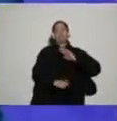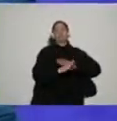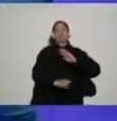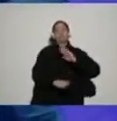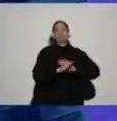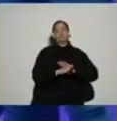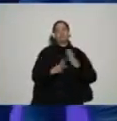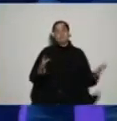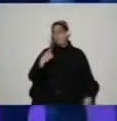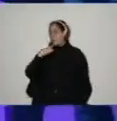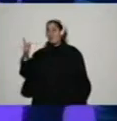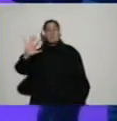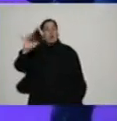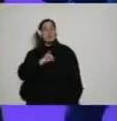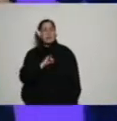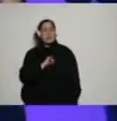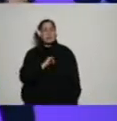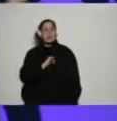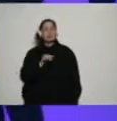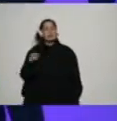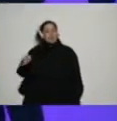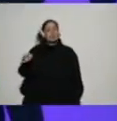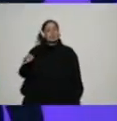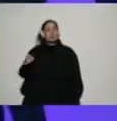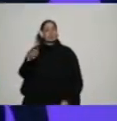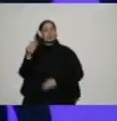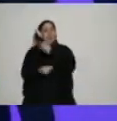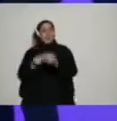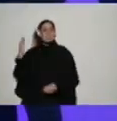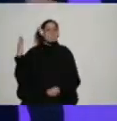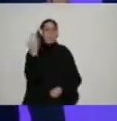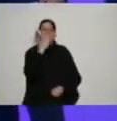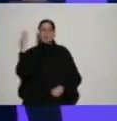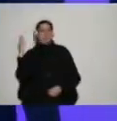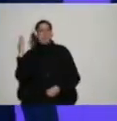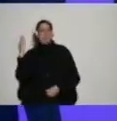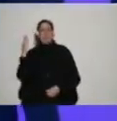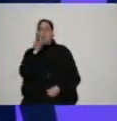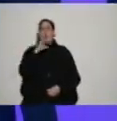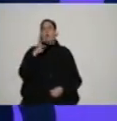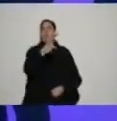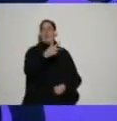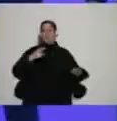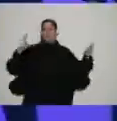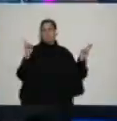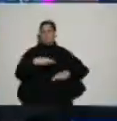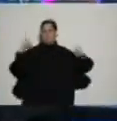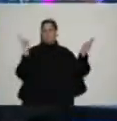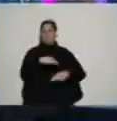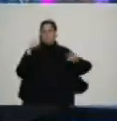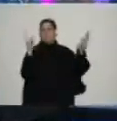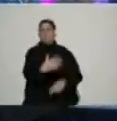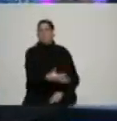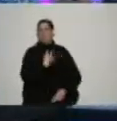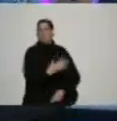discapacidad. Yo le digo al Cabildo, tú has perjudicado, vulneras derechos, los has